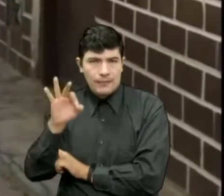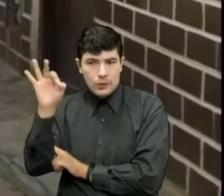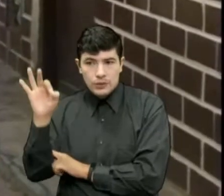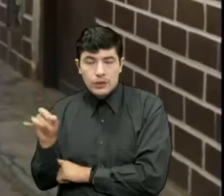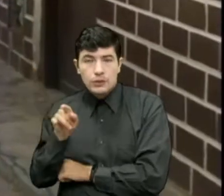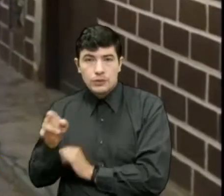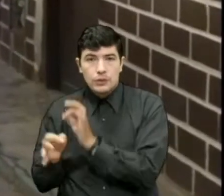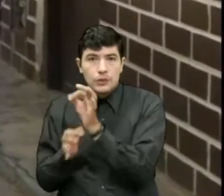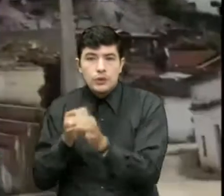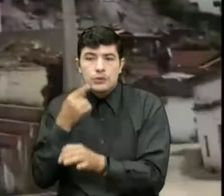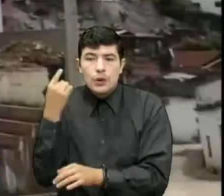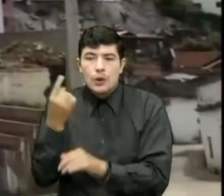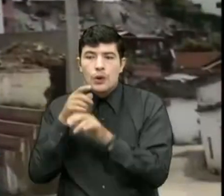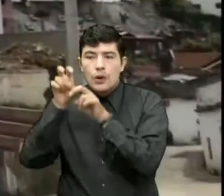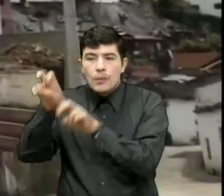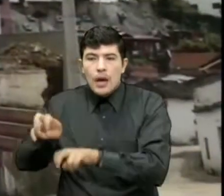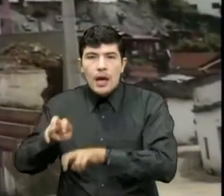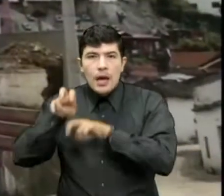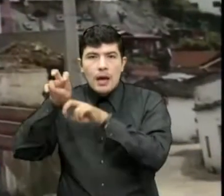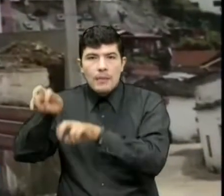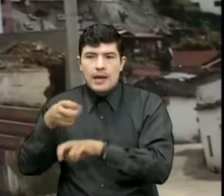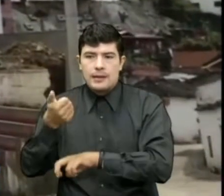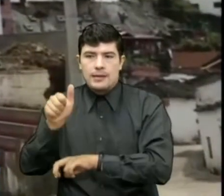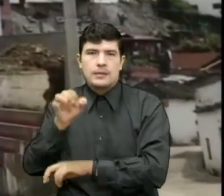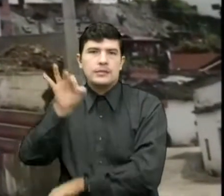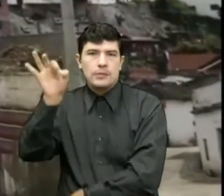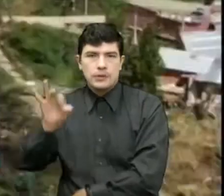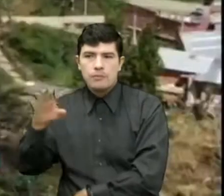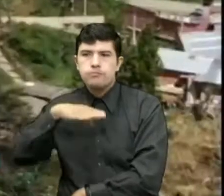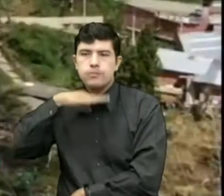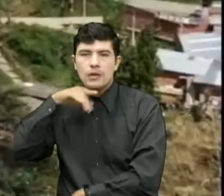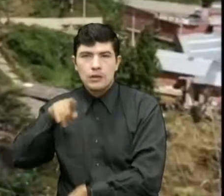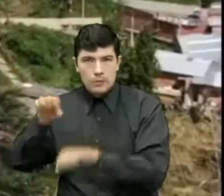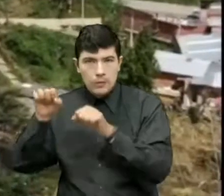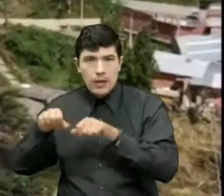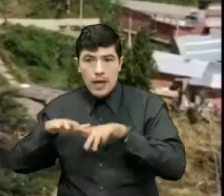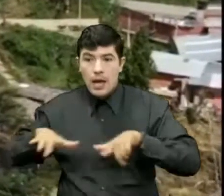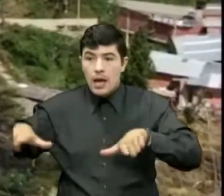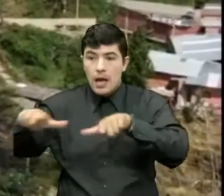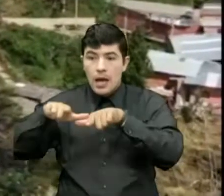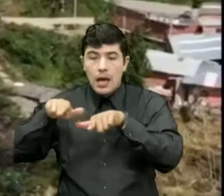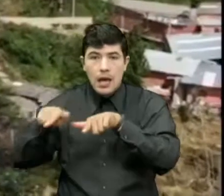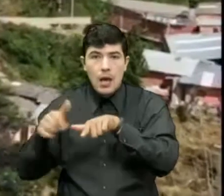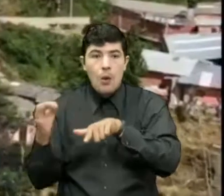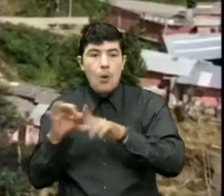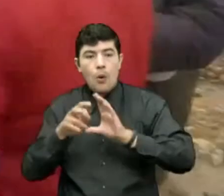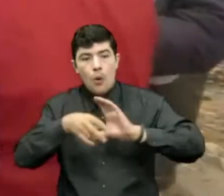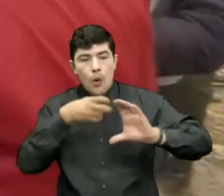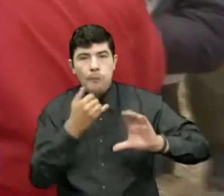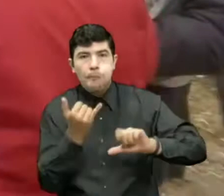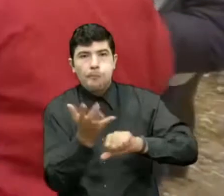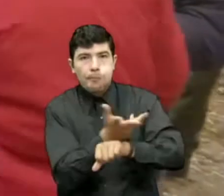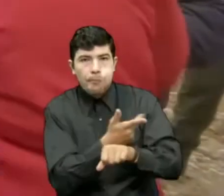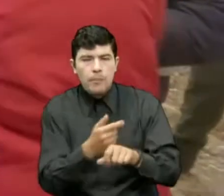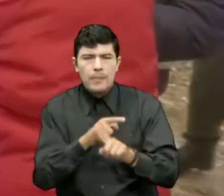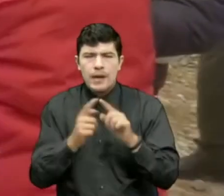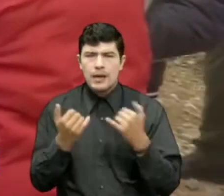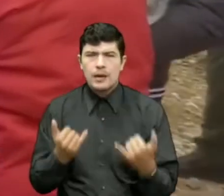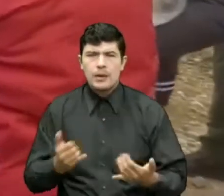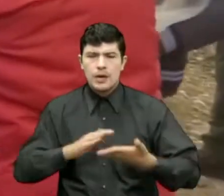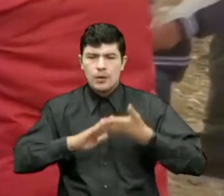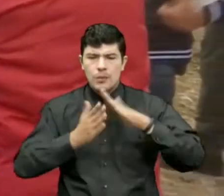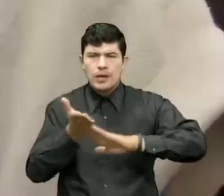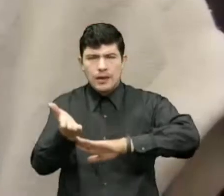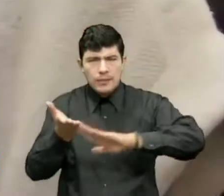queda para su producción un 10%, donde está ubicado el casco urbano y las minas artesanales. La comunidad le exige